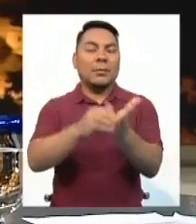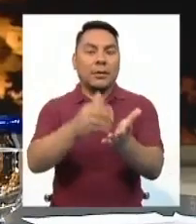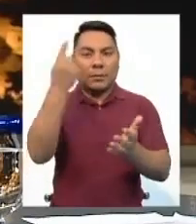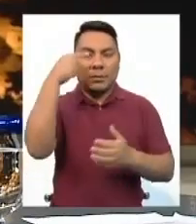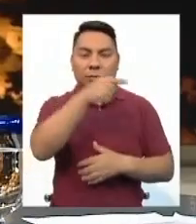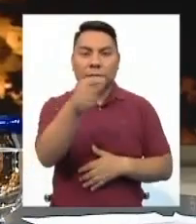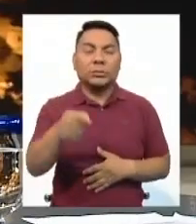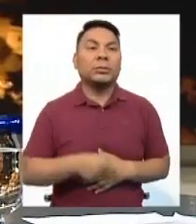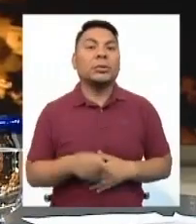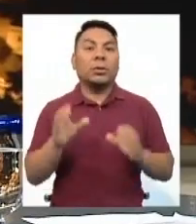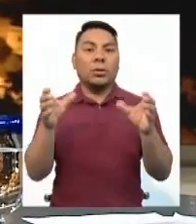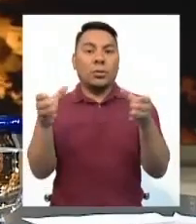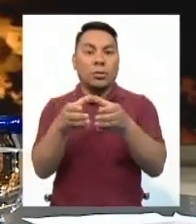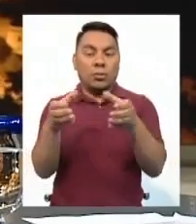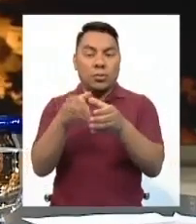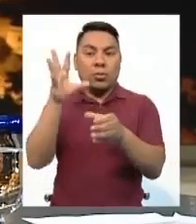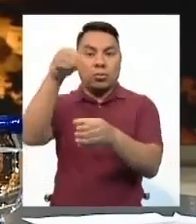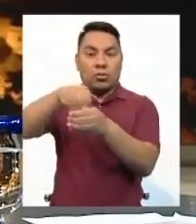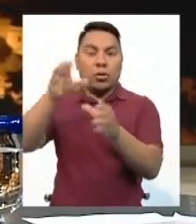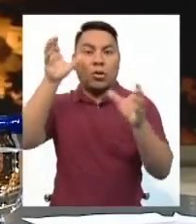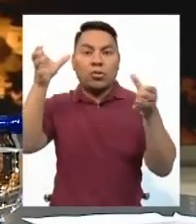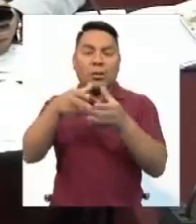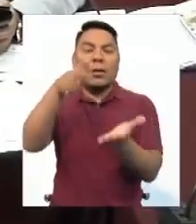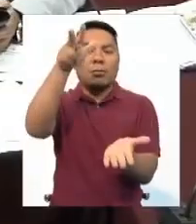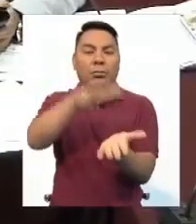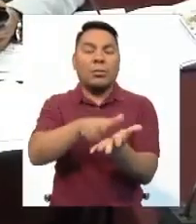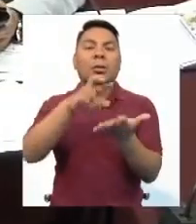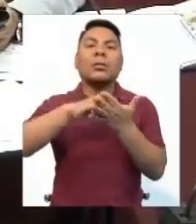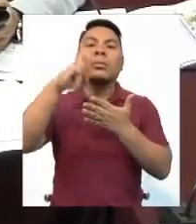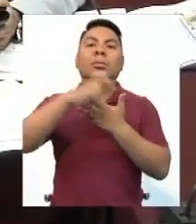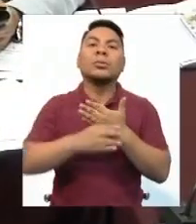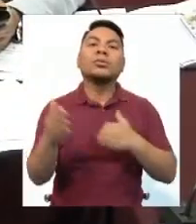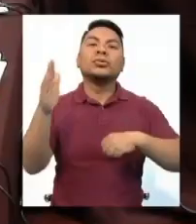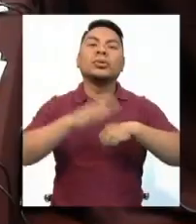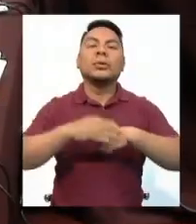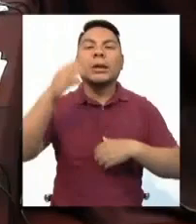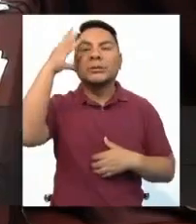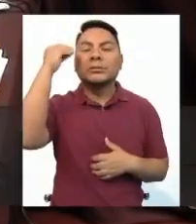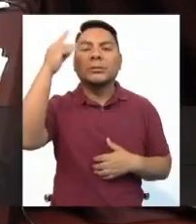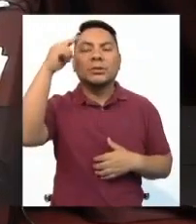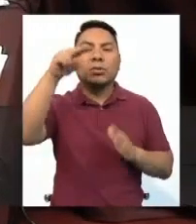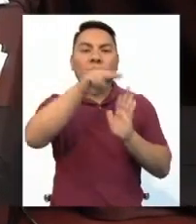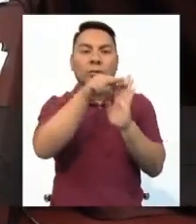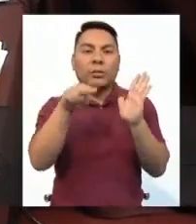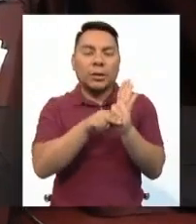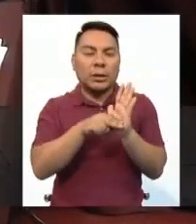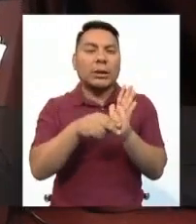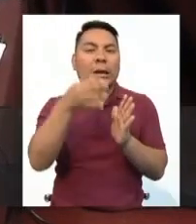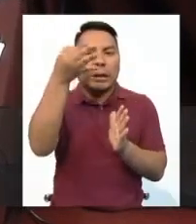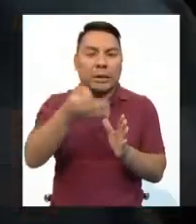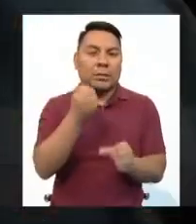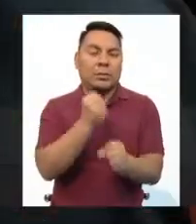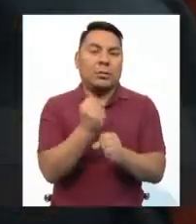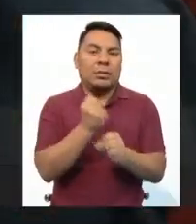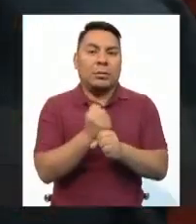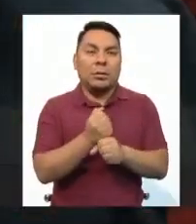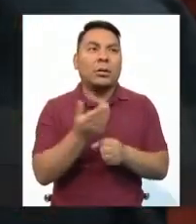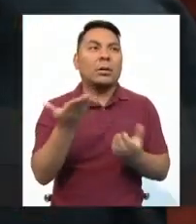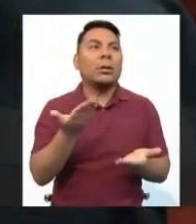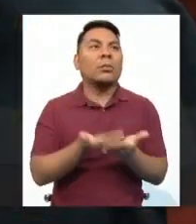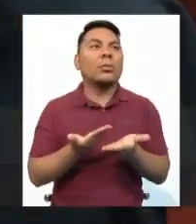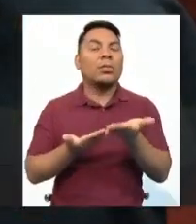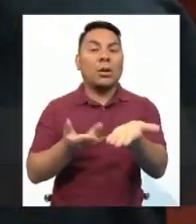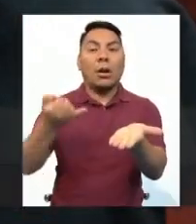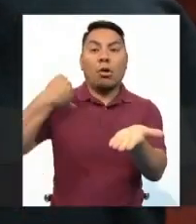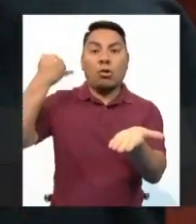La Comisión Permanente del Congreso aprobó el proyecto sobre experiencias formativas en situaciones reales de trabajo que propone que los